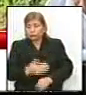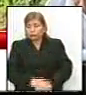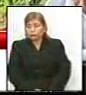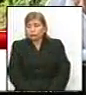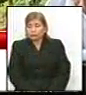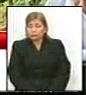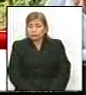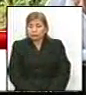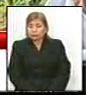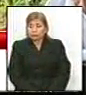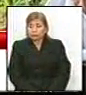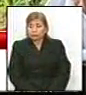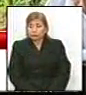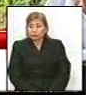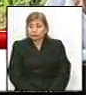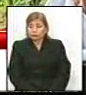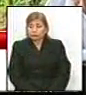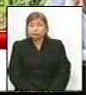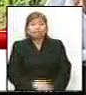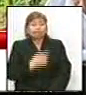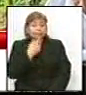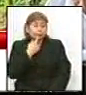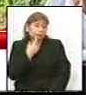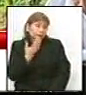BRAE. Eso sería